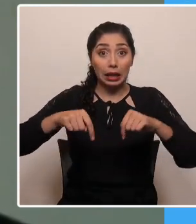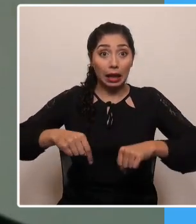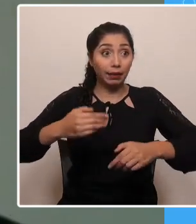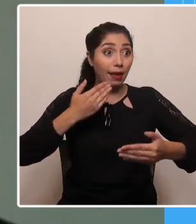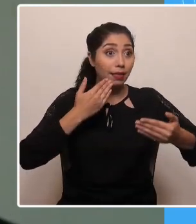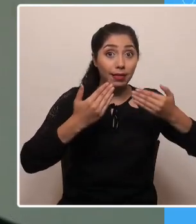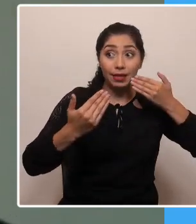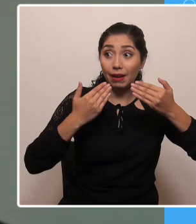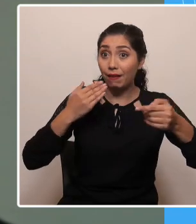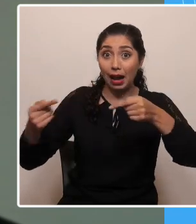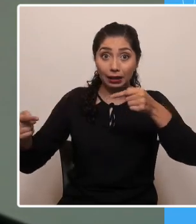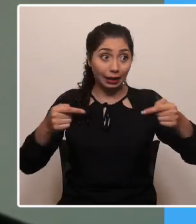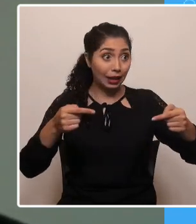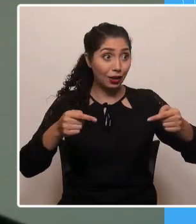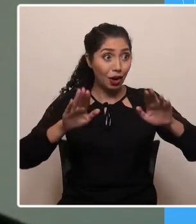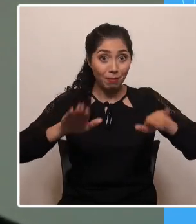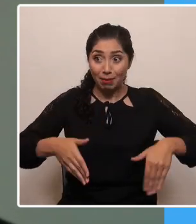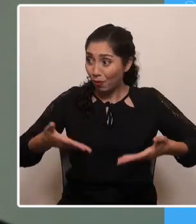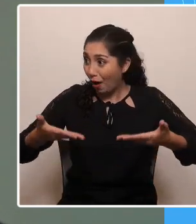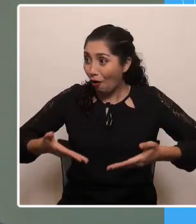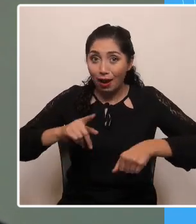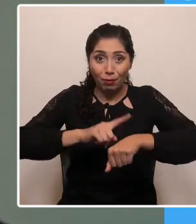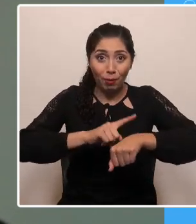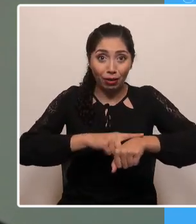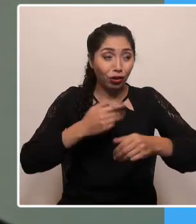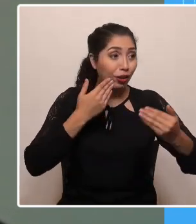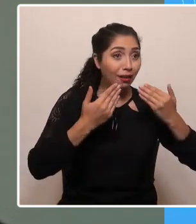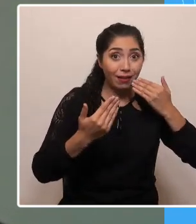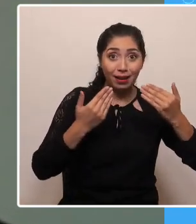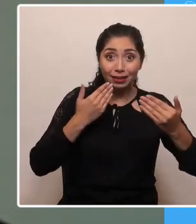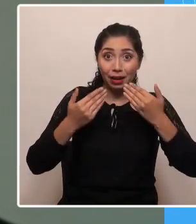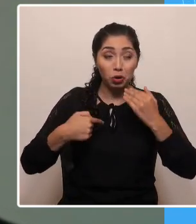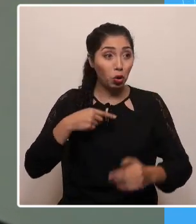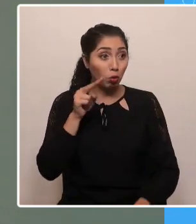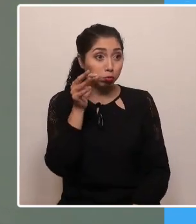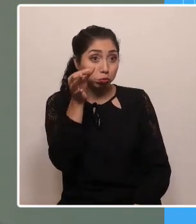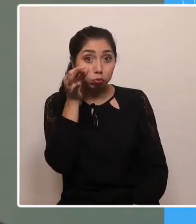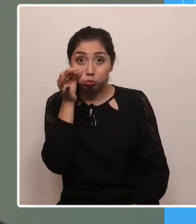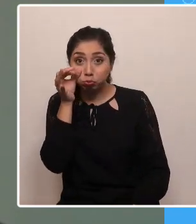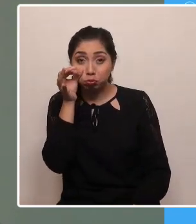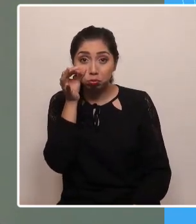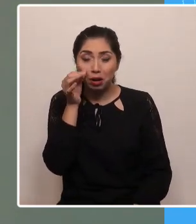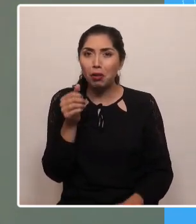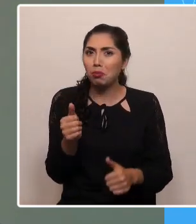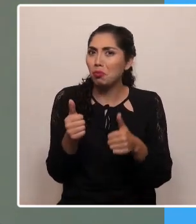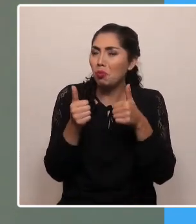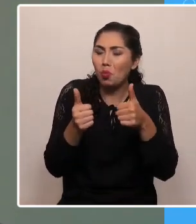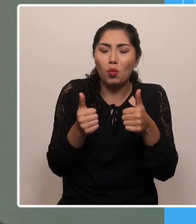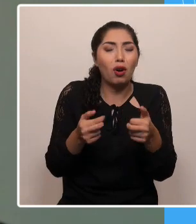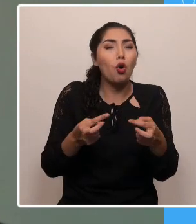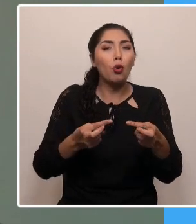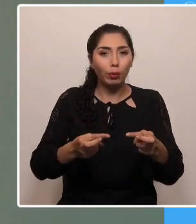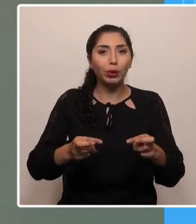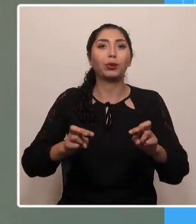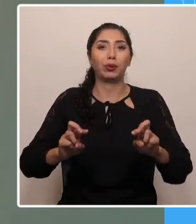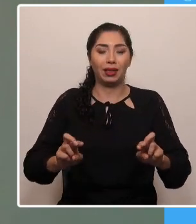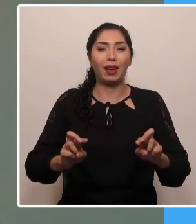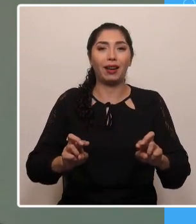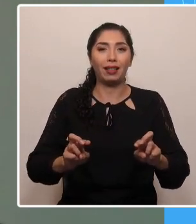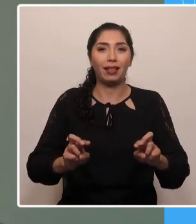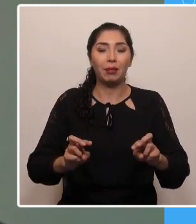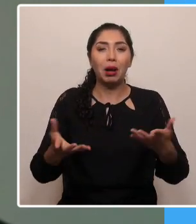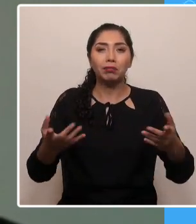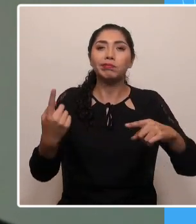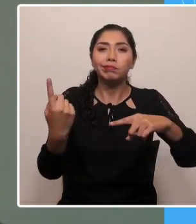como de hecho está siendo en este mismo momento, en lo que me ha precedido, una buenísima oportunidad para